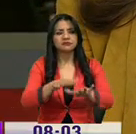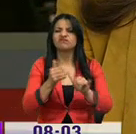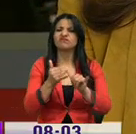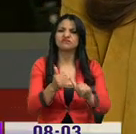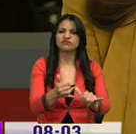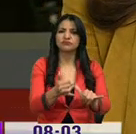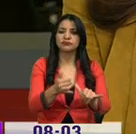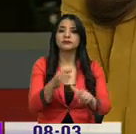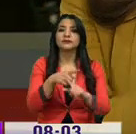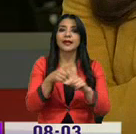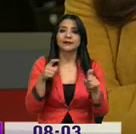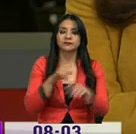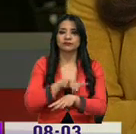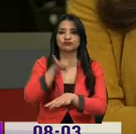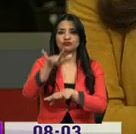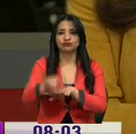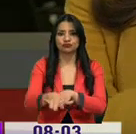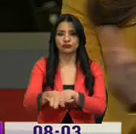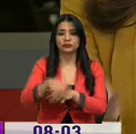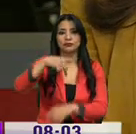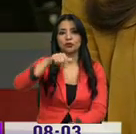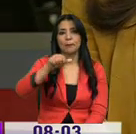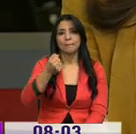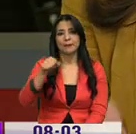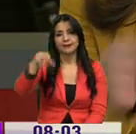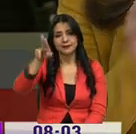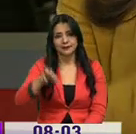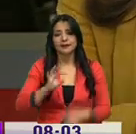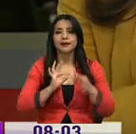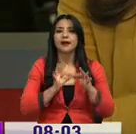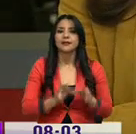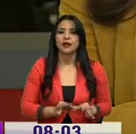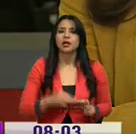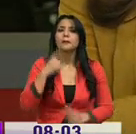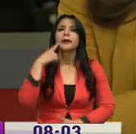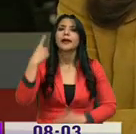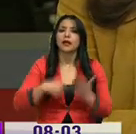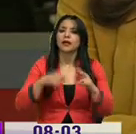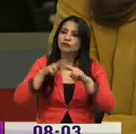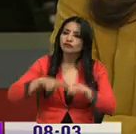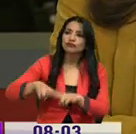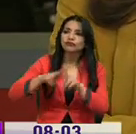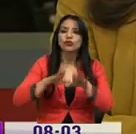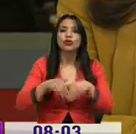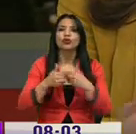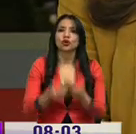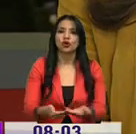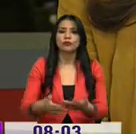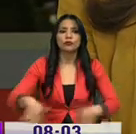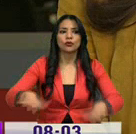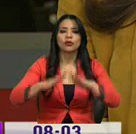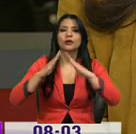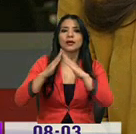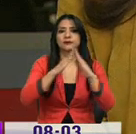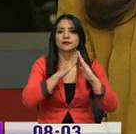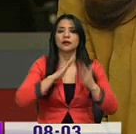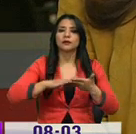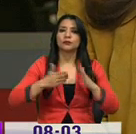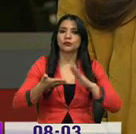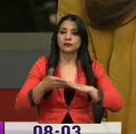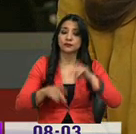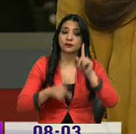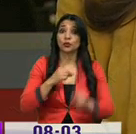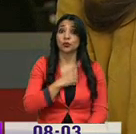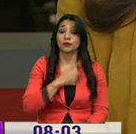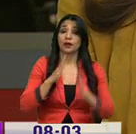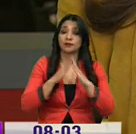Ciudad Bicentenario, ubicado entre Pomasqui y Calderón, para constatar cómo avanza la entrega de las viviendas a la comunidad. Varios